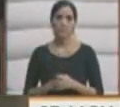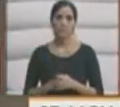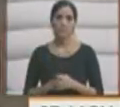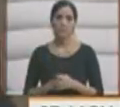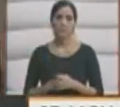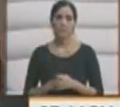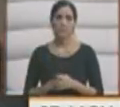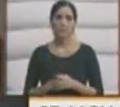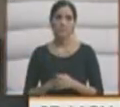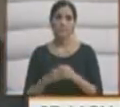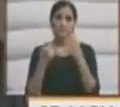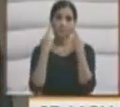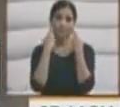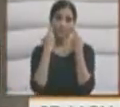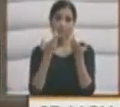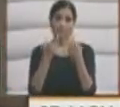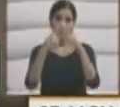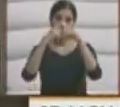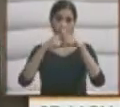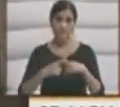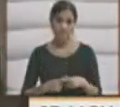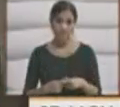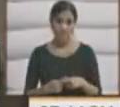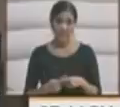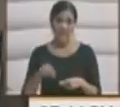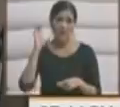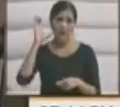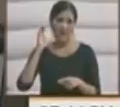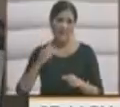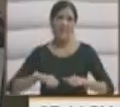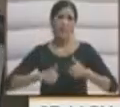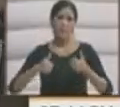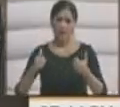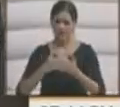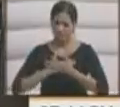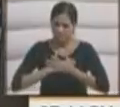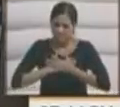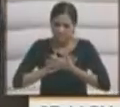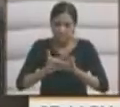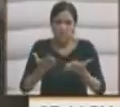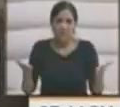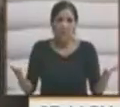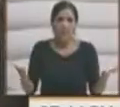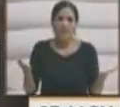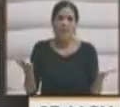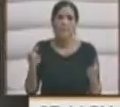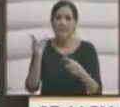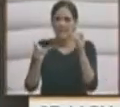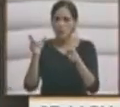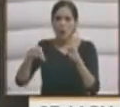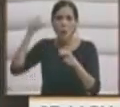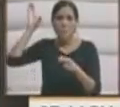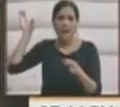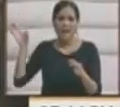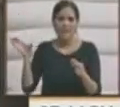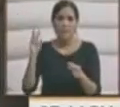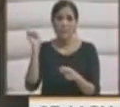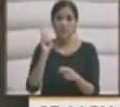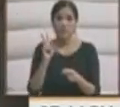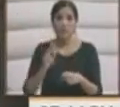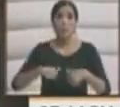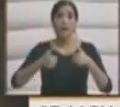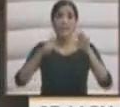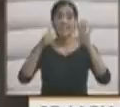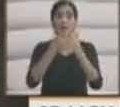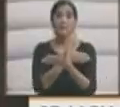estos datos? El país que más recibe migrantes es Venezuela, con más de 6 millones. Le